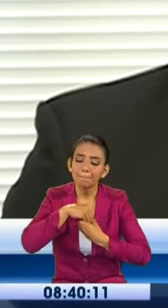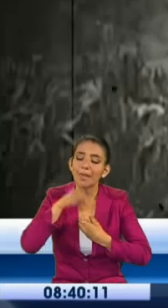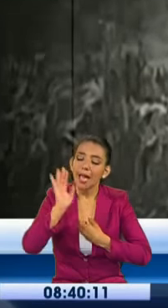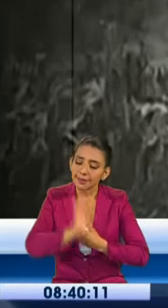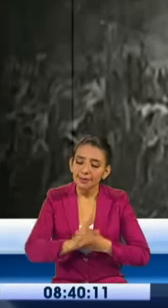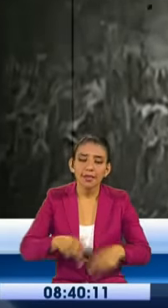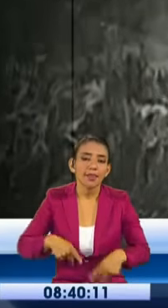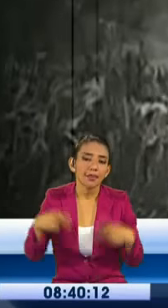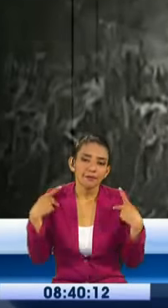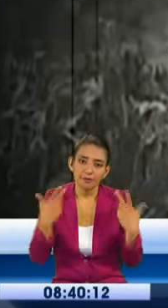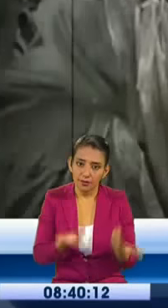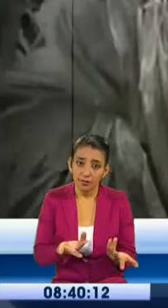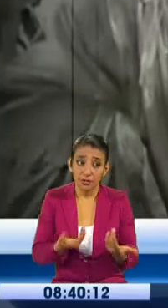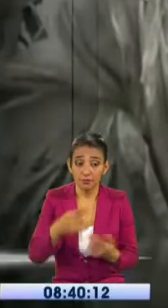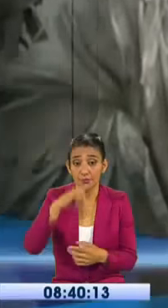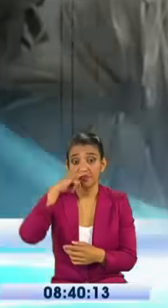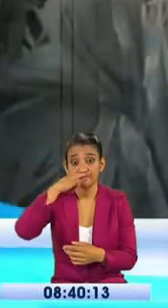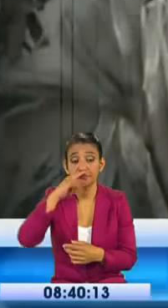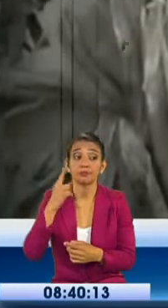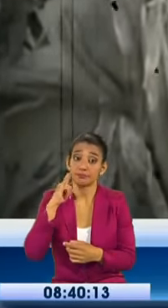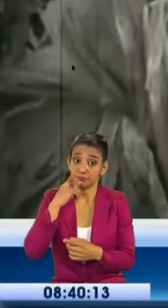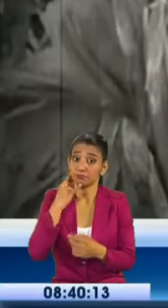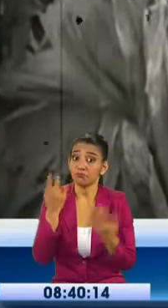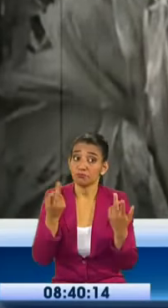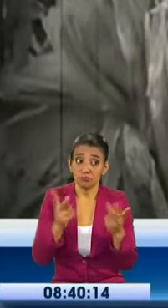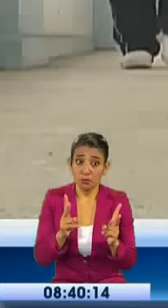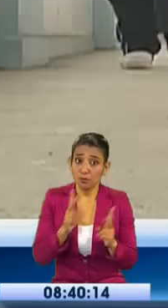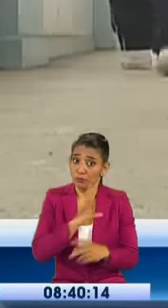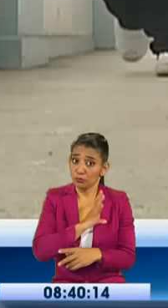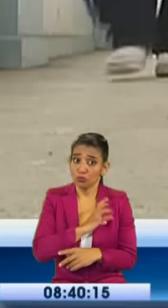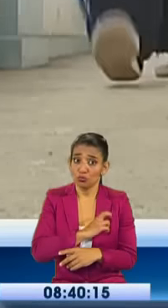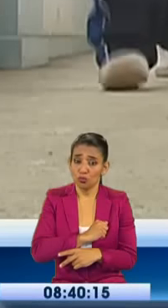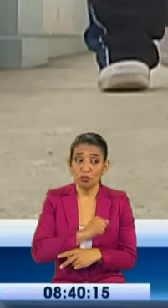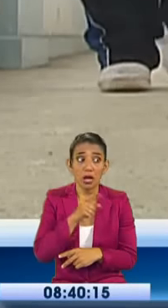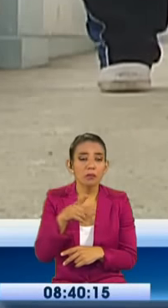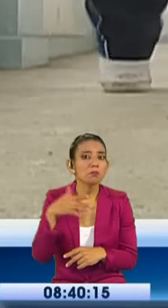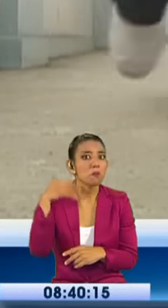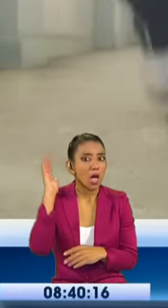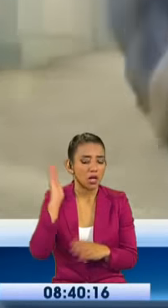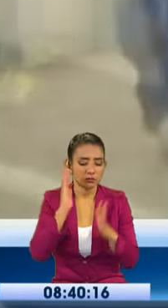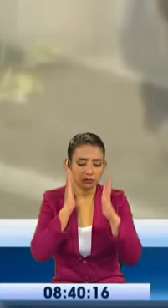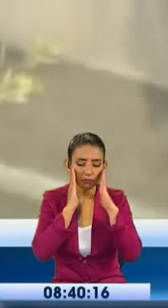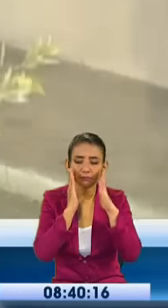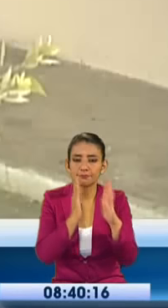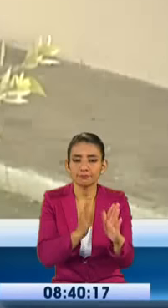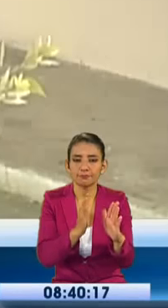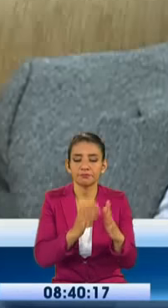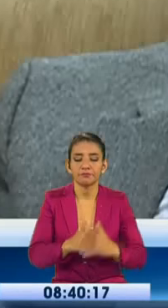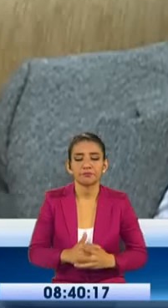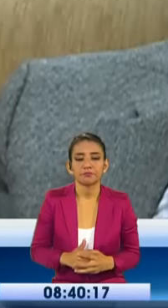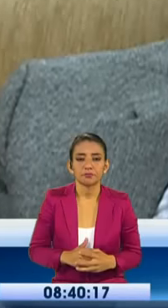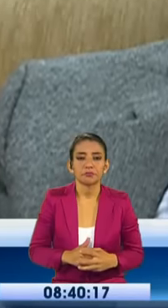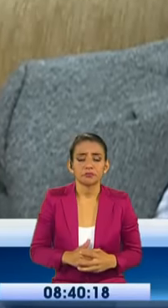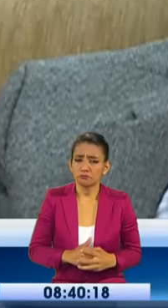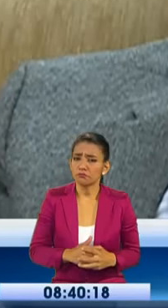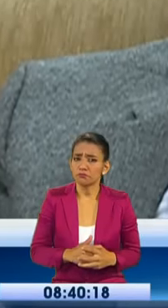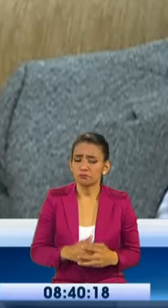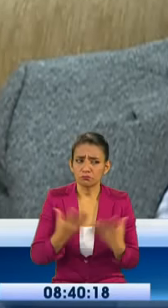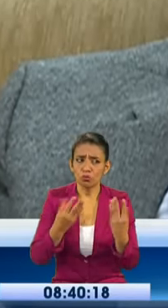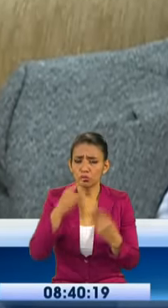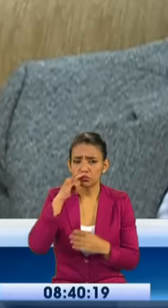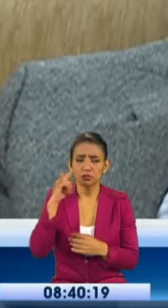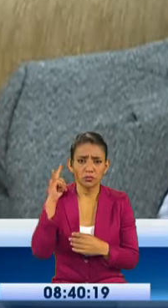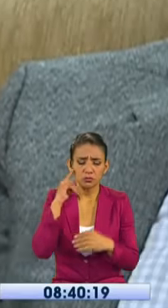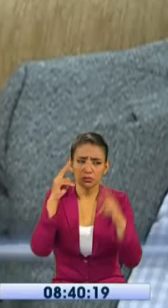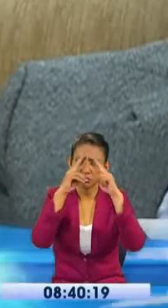historia. Y los niños también sufren de este problema y en ellos hay que poner principal atención, aseguran. Muchos niños se deprimen